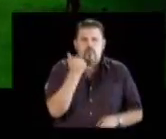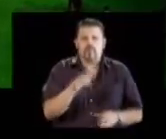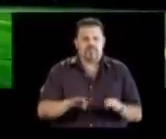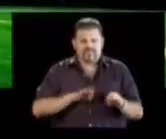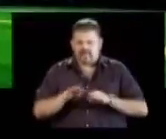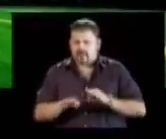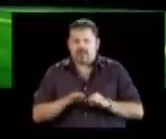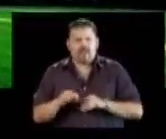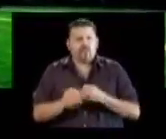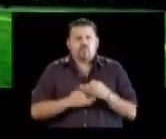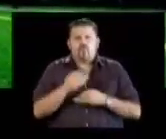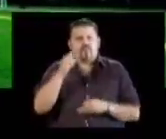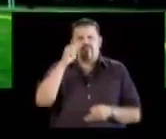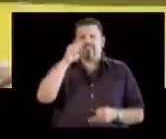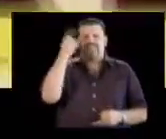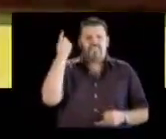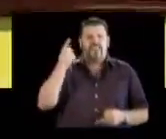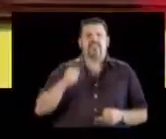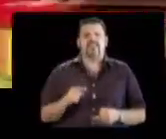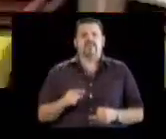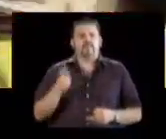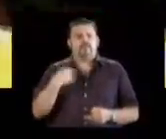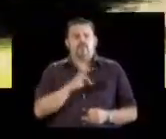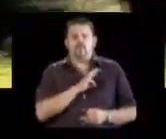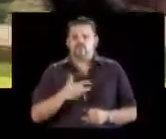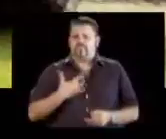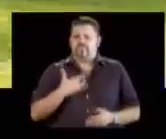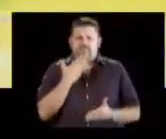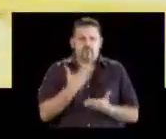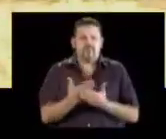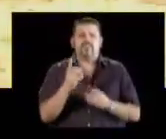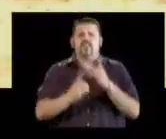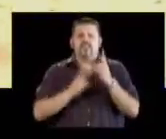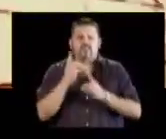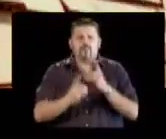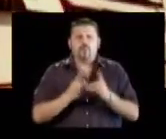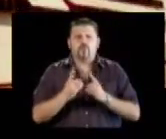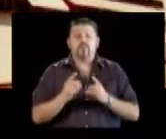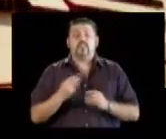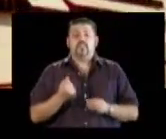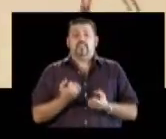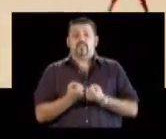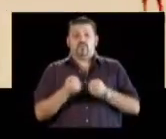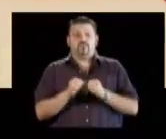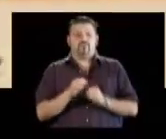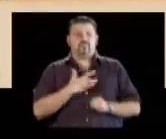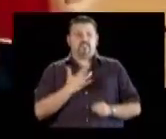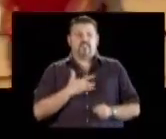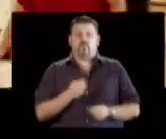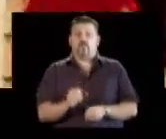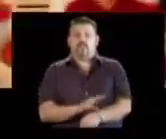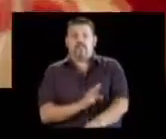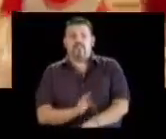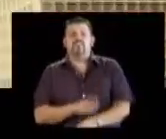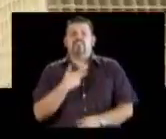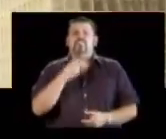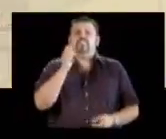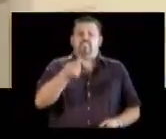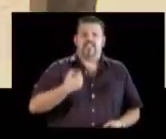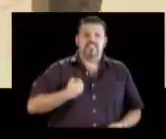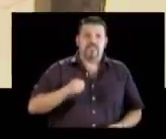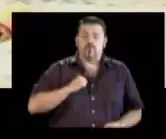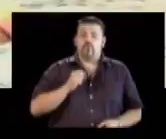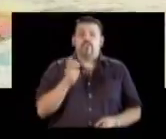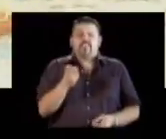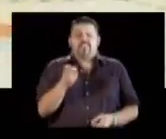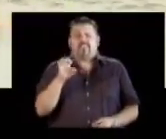todas las actividades de la educación física cubriendo sus objetivos, que es la socialización, que es la psicomotricidad, que es la salud.